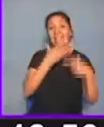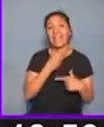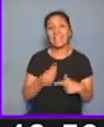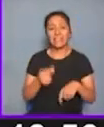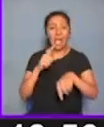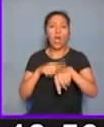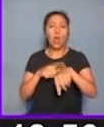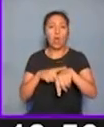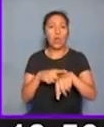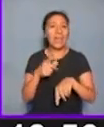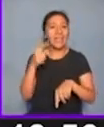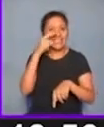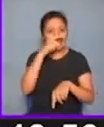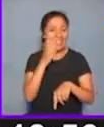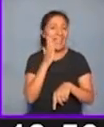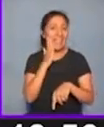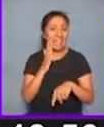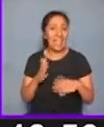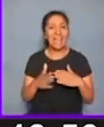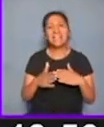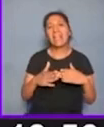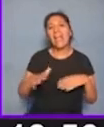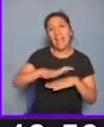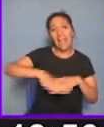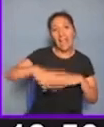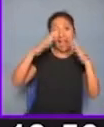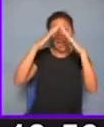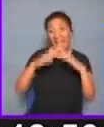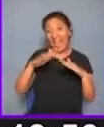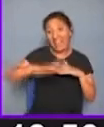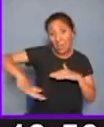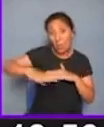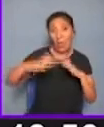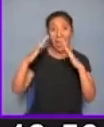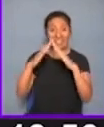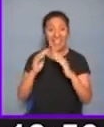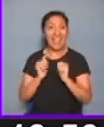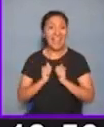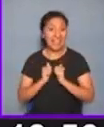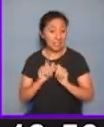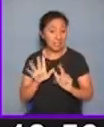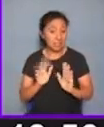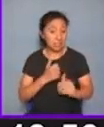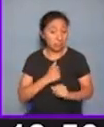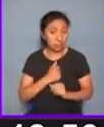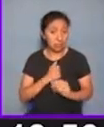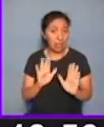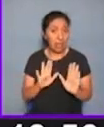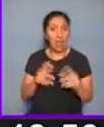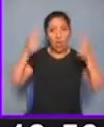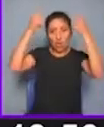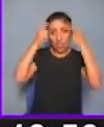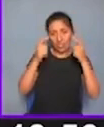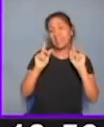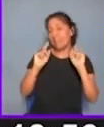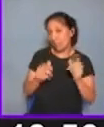19 esto es en alberro y sucre donde está ubicada la capilla y bueno los Reyes Magos van a estar acompañando También en esta misa y terminada la